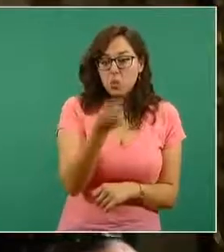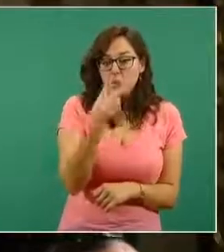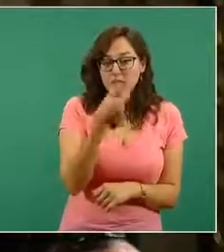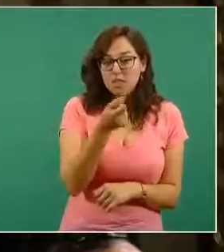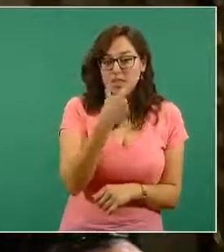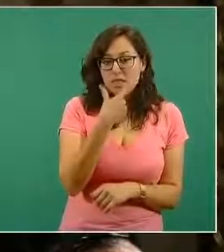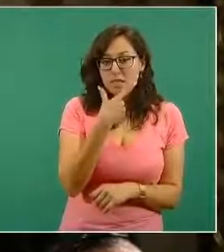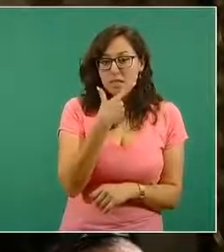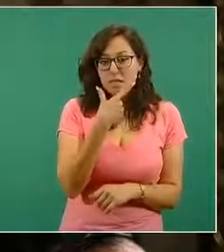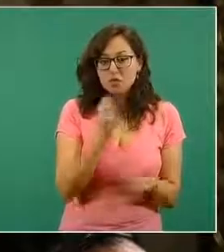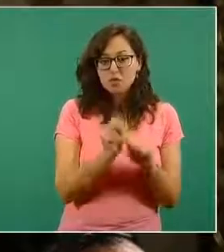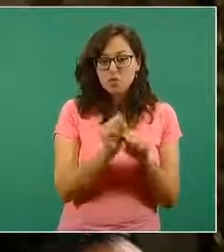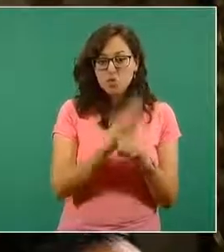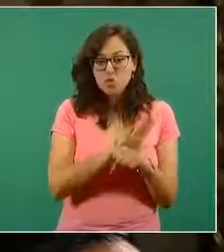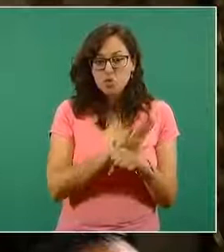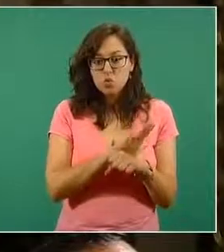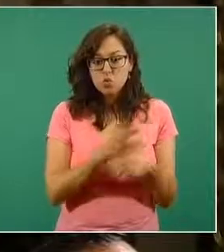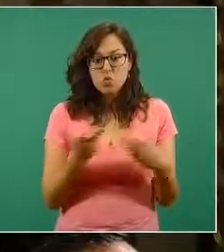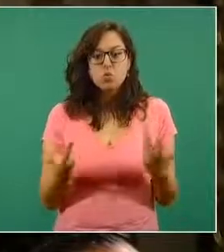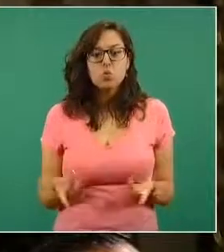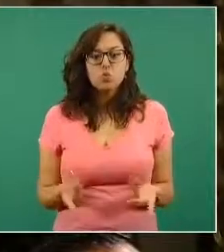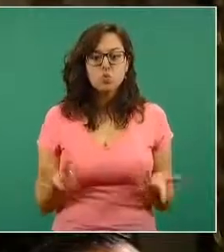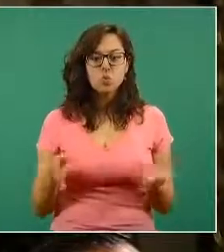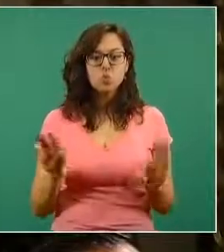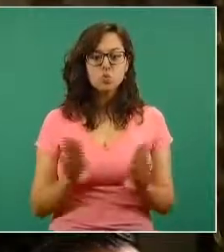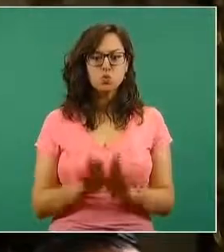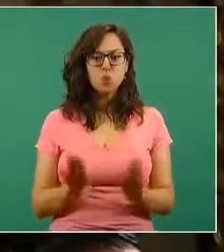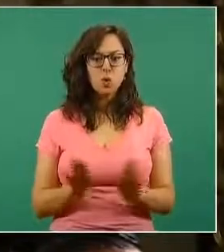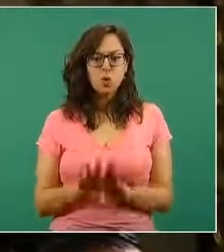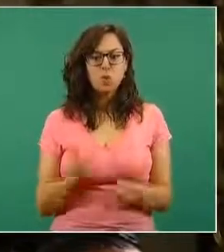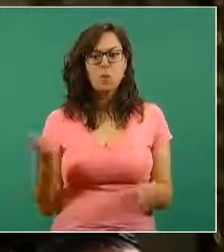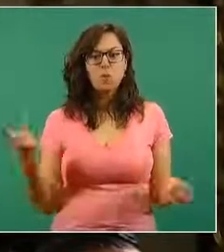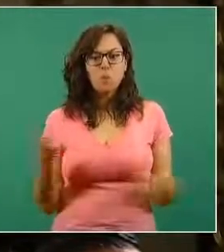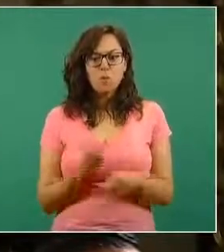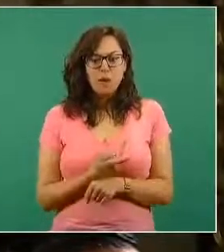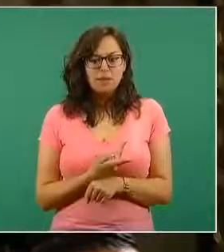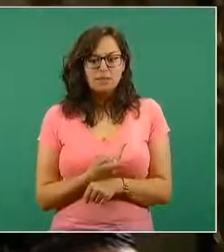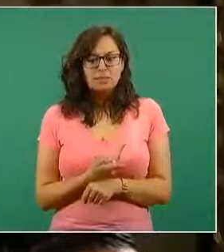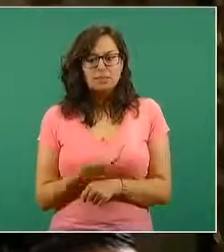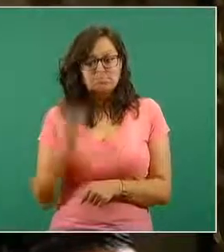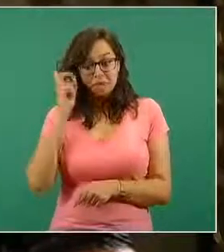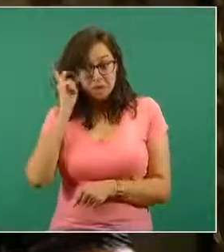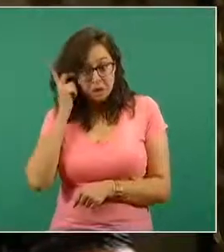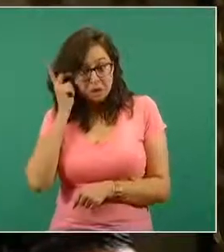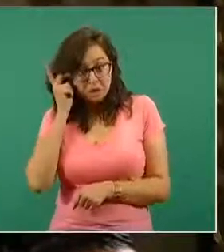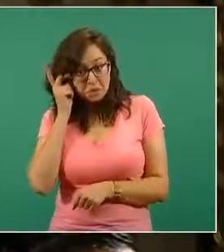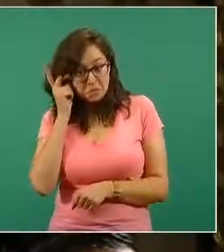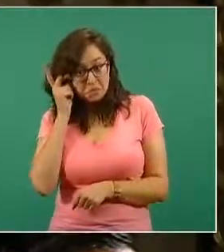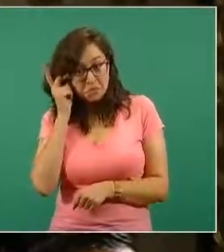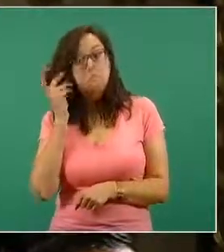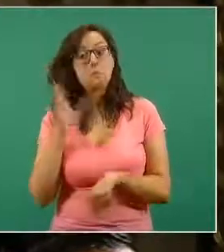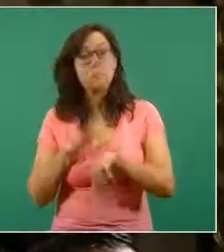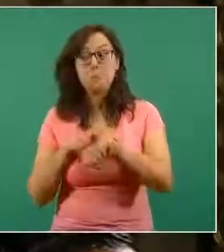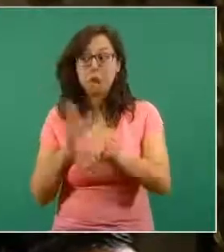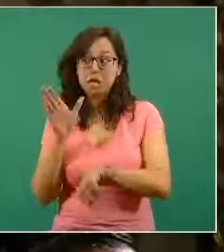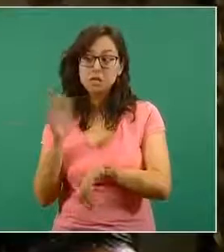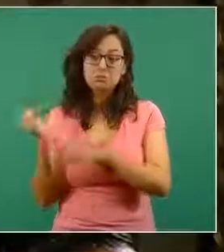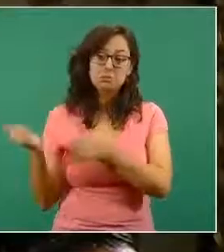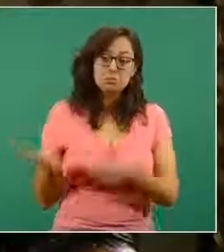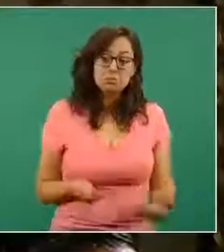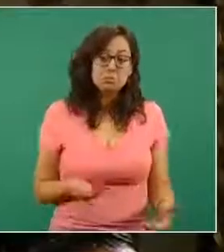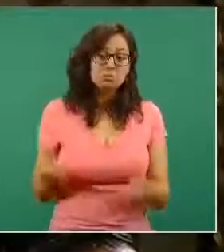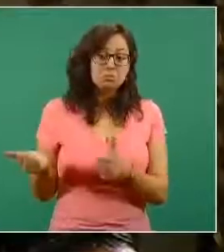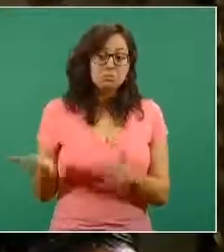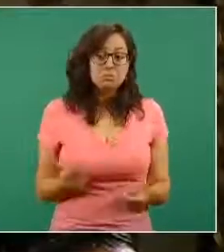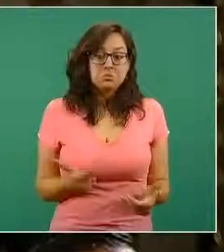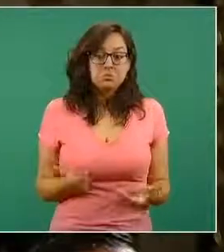más recursos en ese aspecto, en este caso por ejemplo los caballos, o cuál es